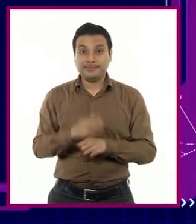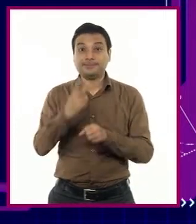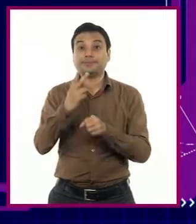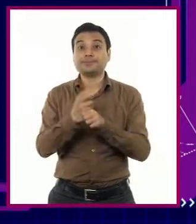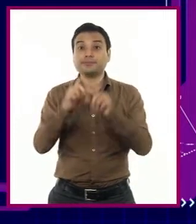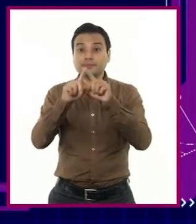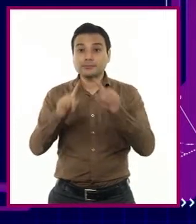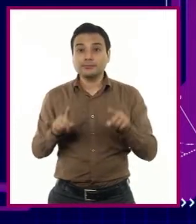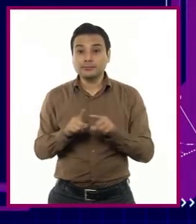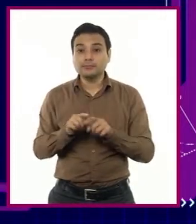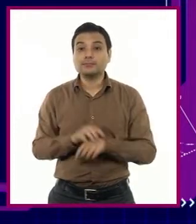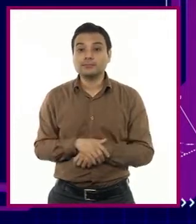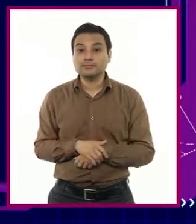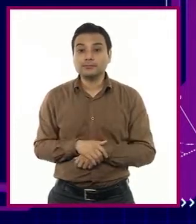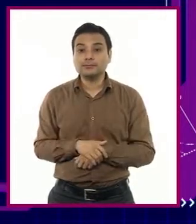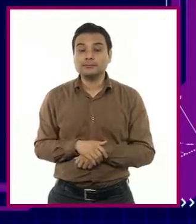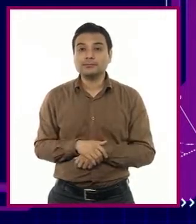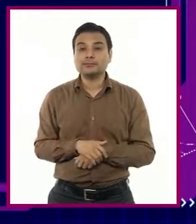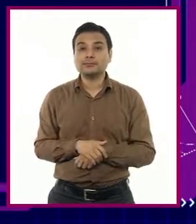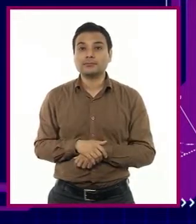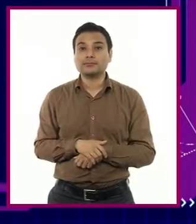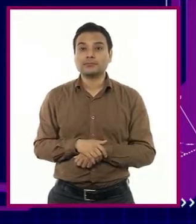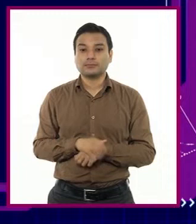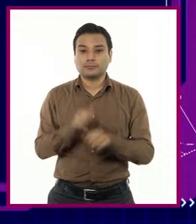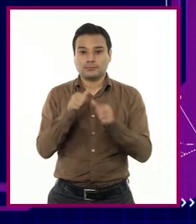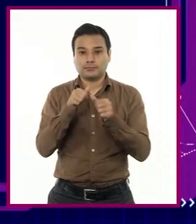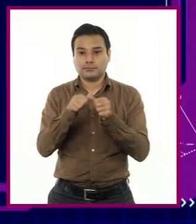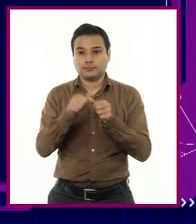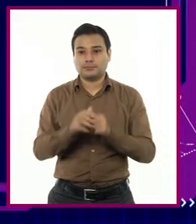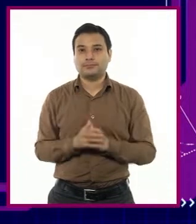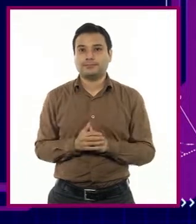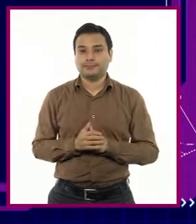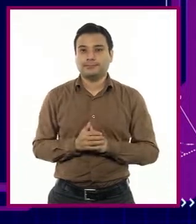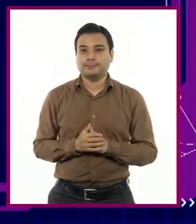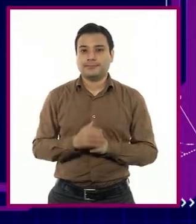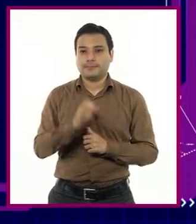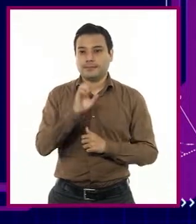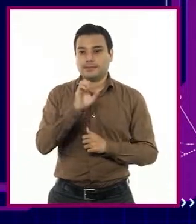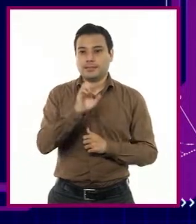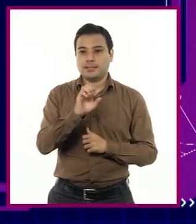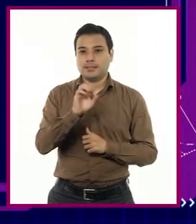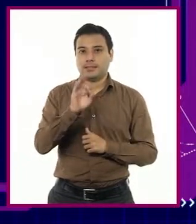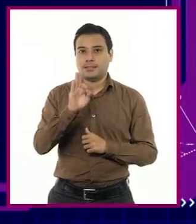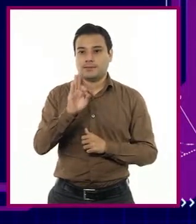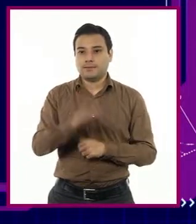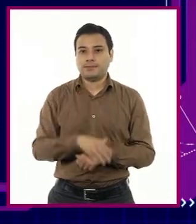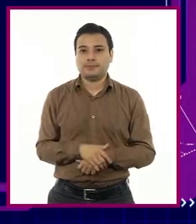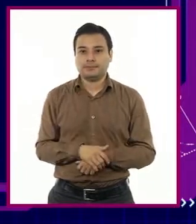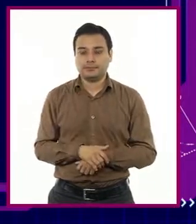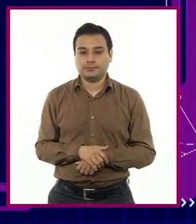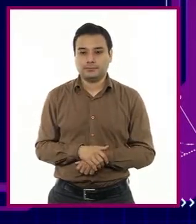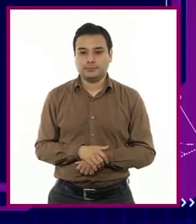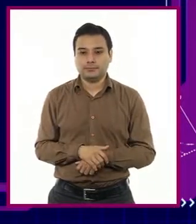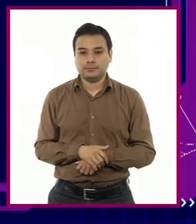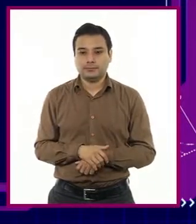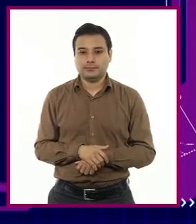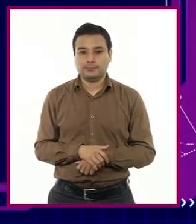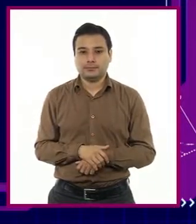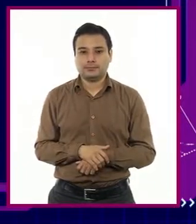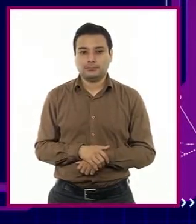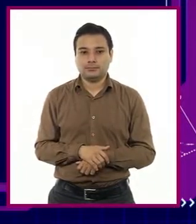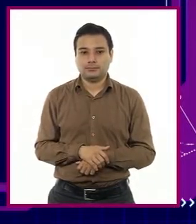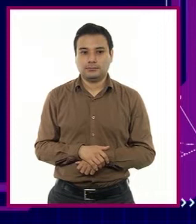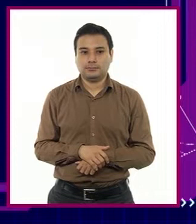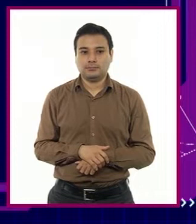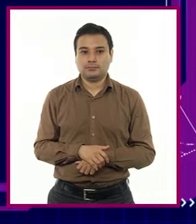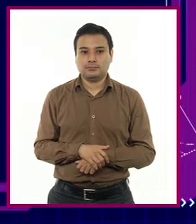que el segundo triángulo le daremos el nombre DEF. El triángulo 1 posee el segmento AB que